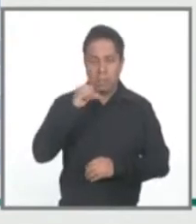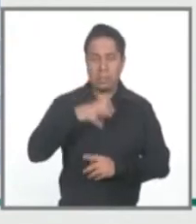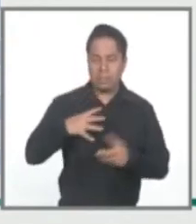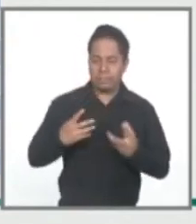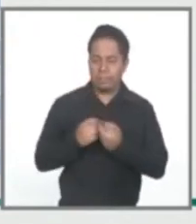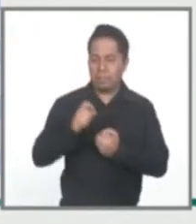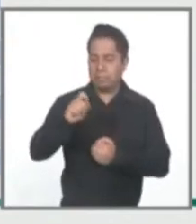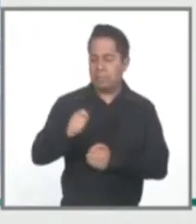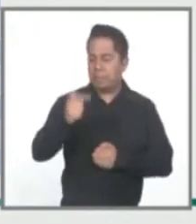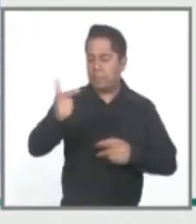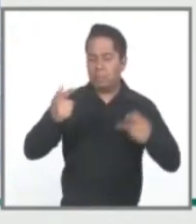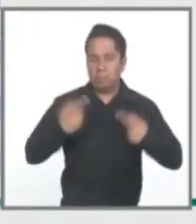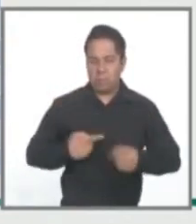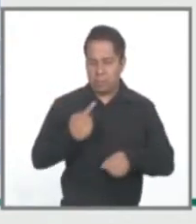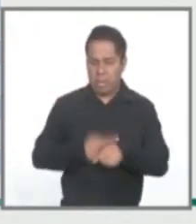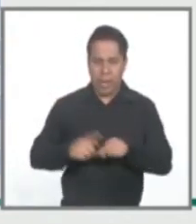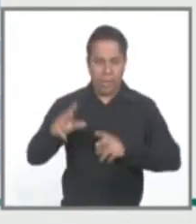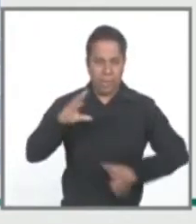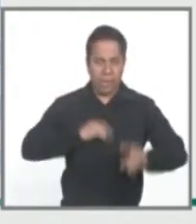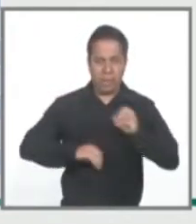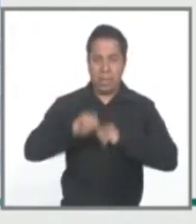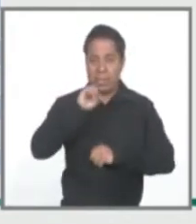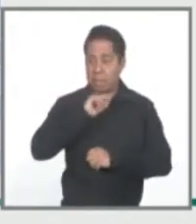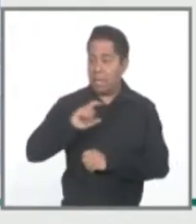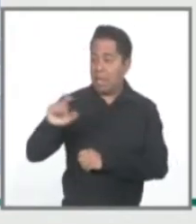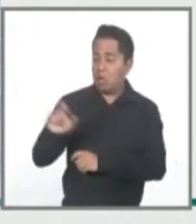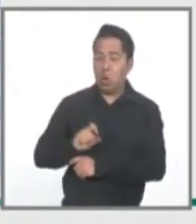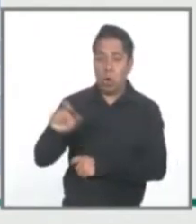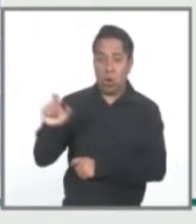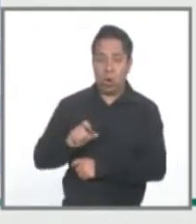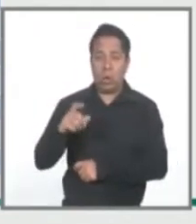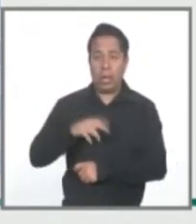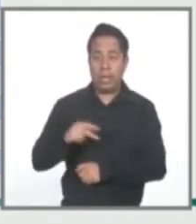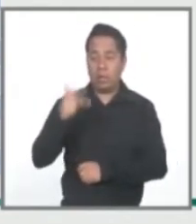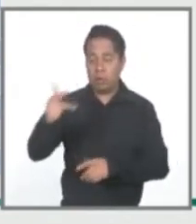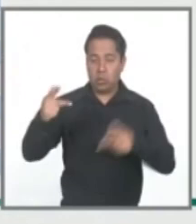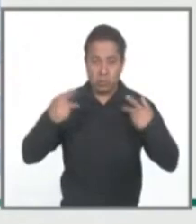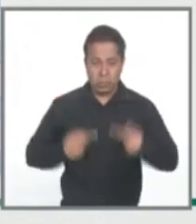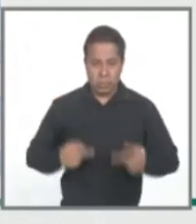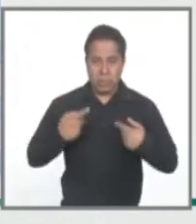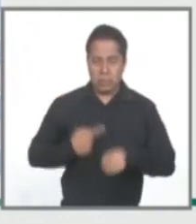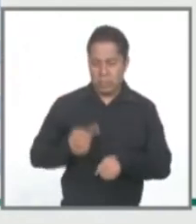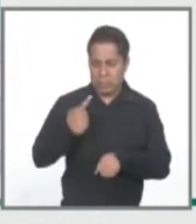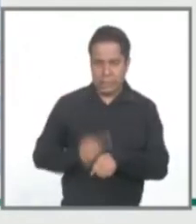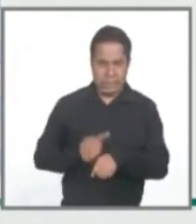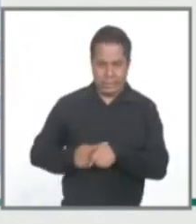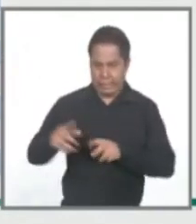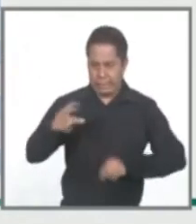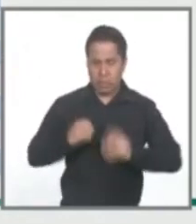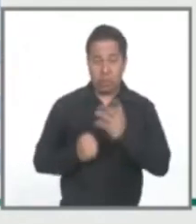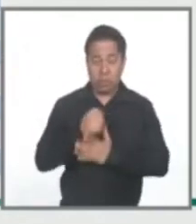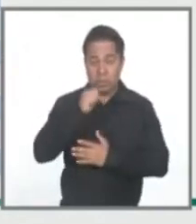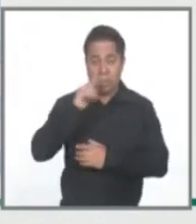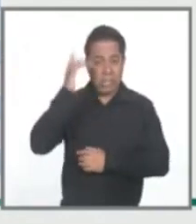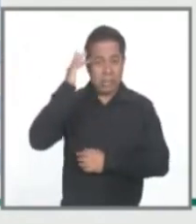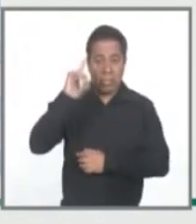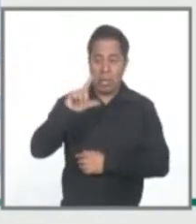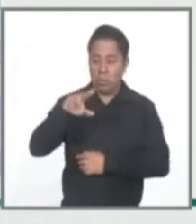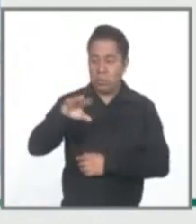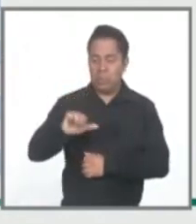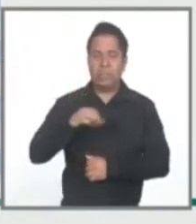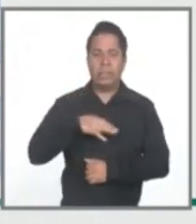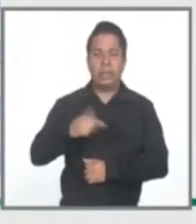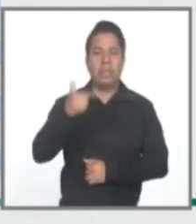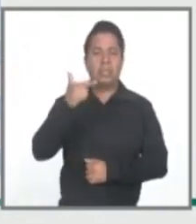27 casos nuevos santa cruz xoxocotlán con 8 casos nuevos santa lucia del camino con